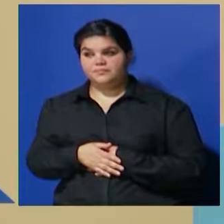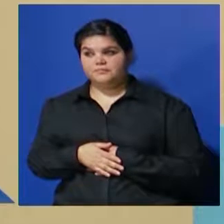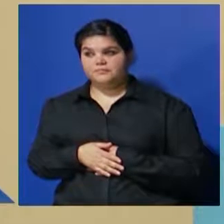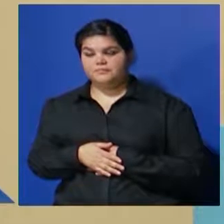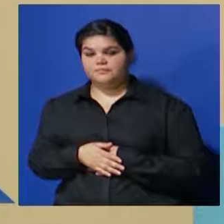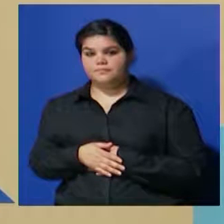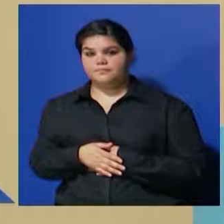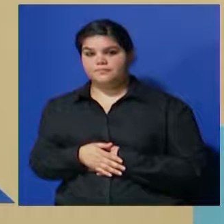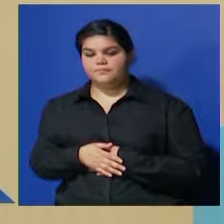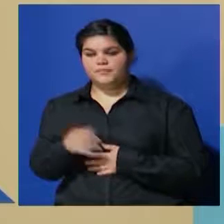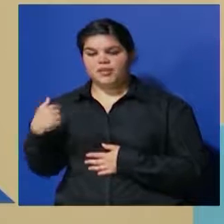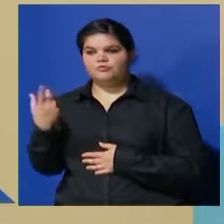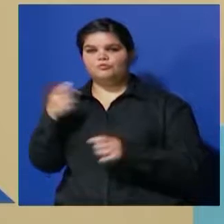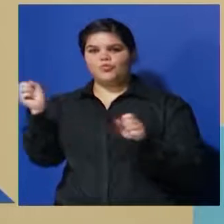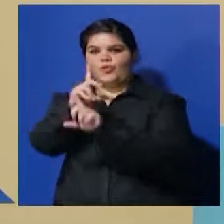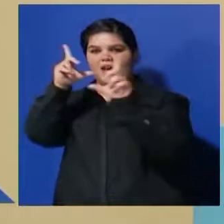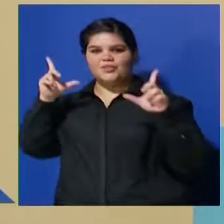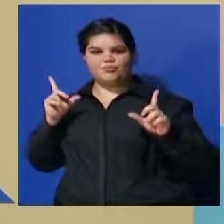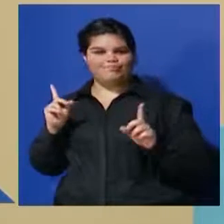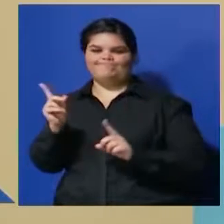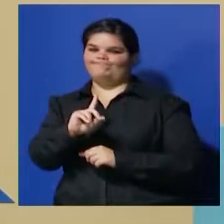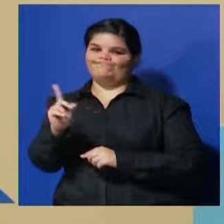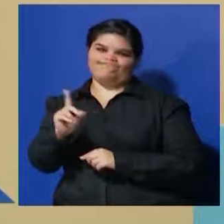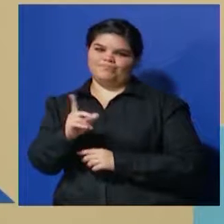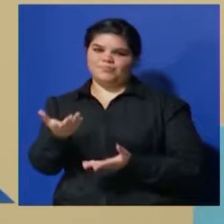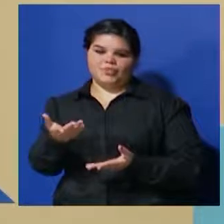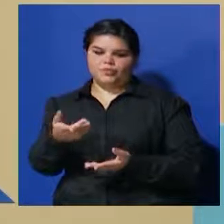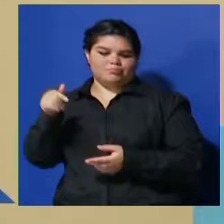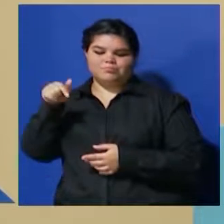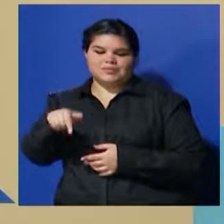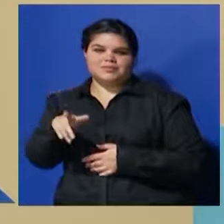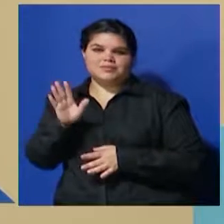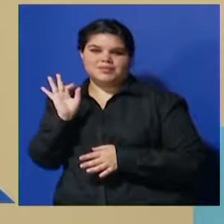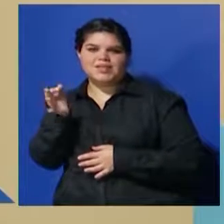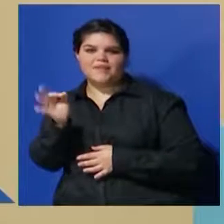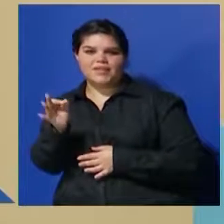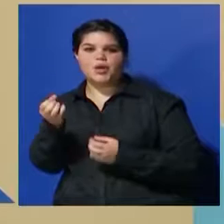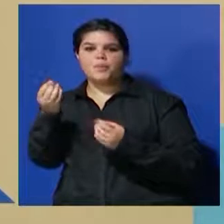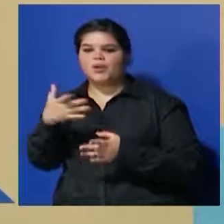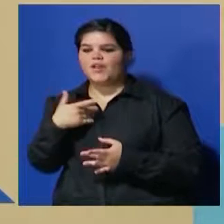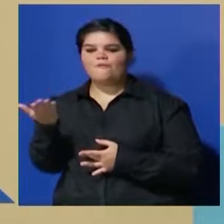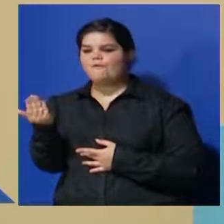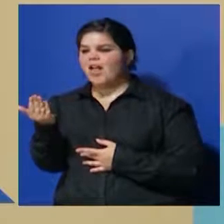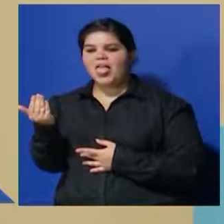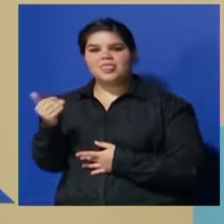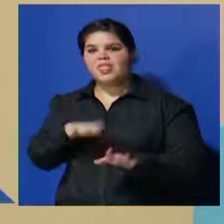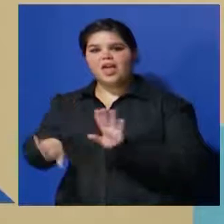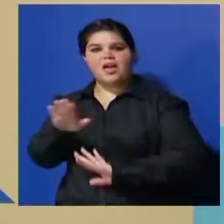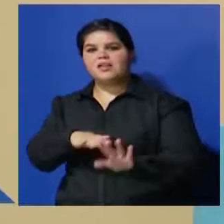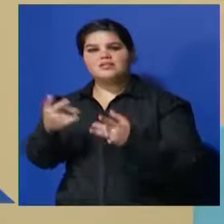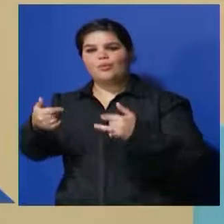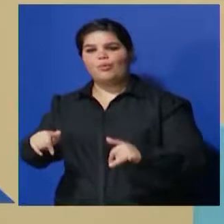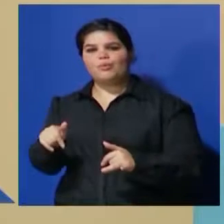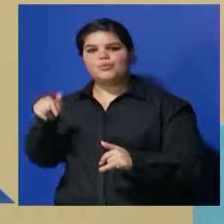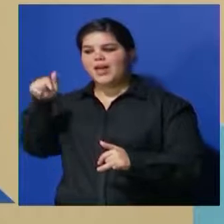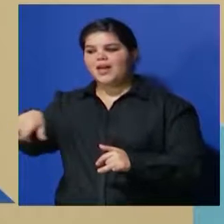no nos asombra es lo que está pasando, justamente porque por la inacción de quienes tendrían que